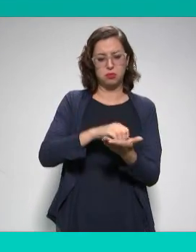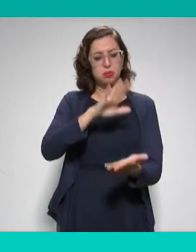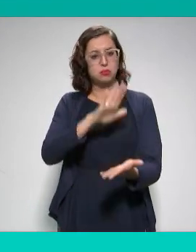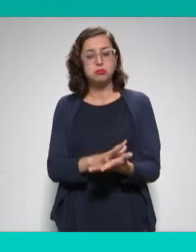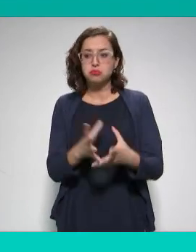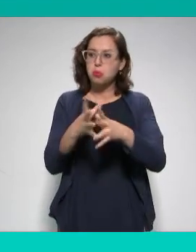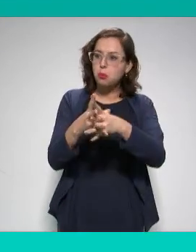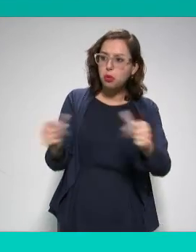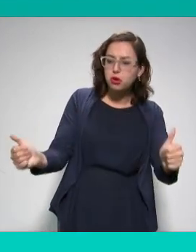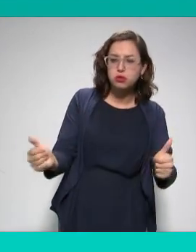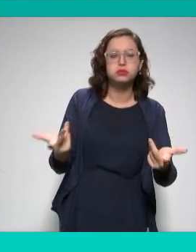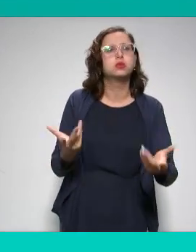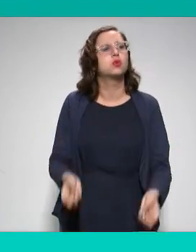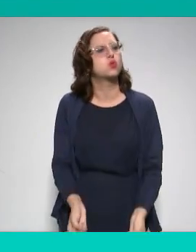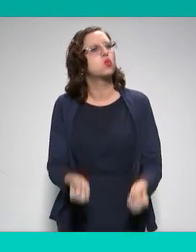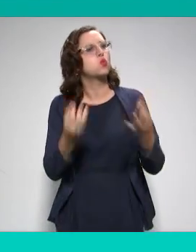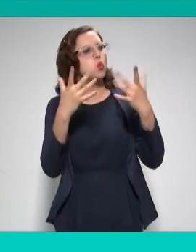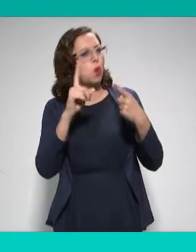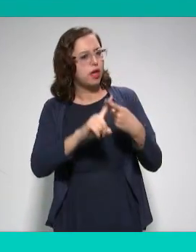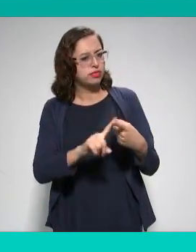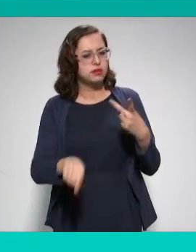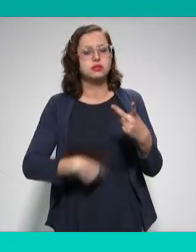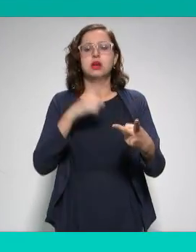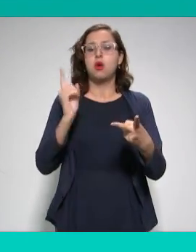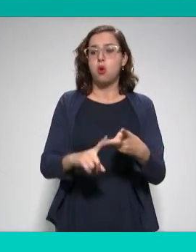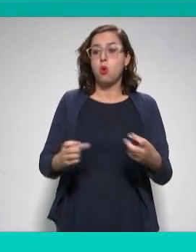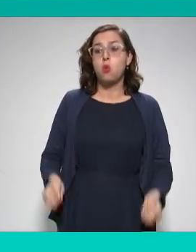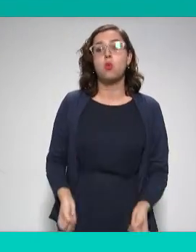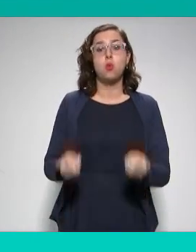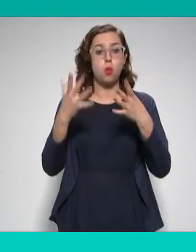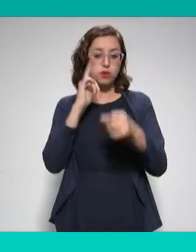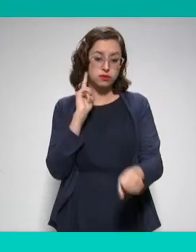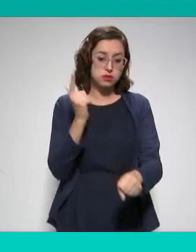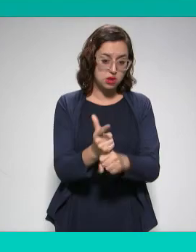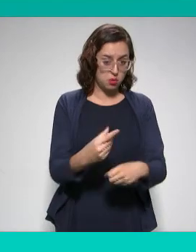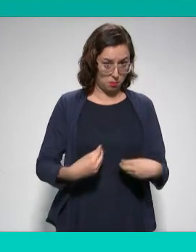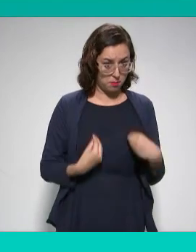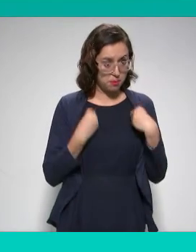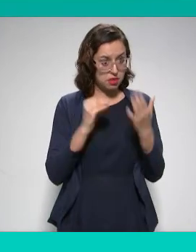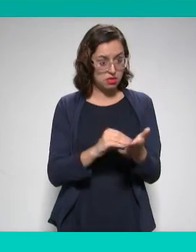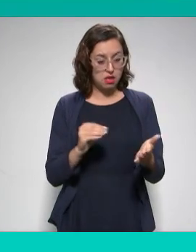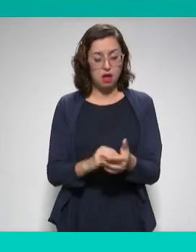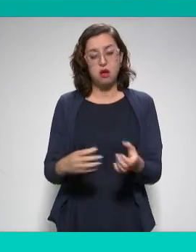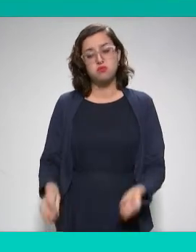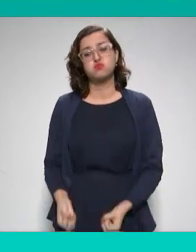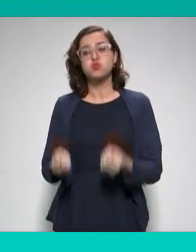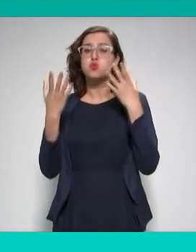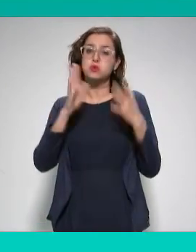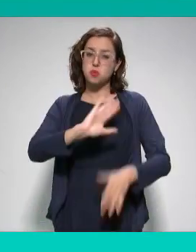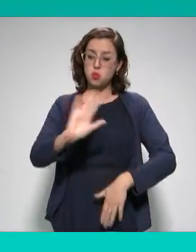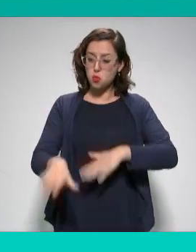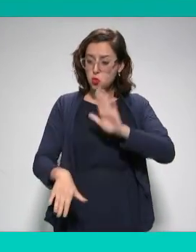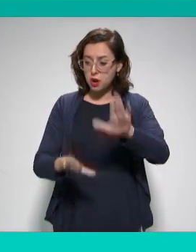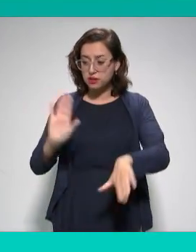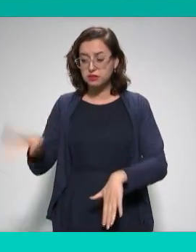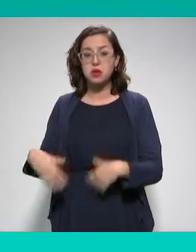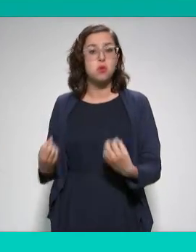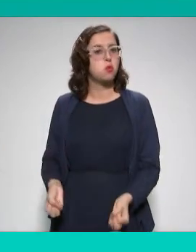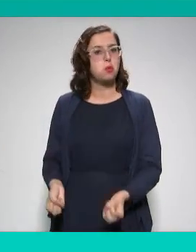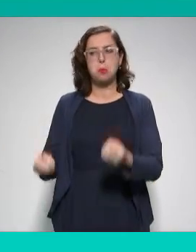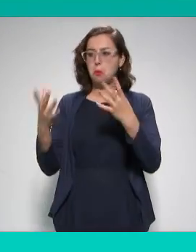desaparecidas cuántas han sido localizadas con vida cuántas sin vida y cuántas aún no han sido